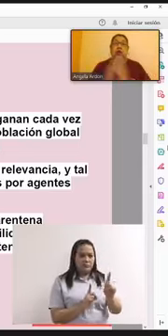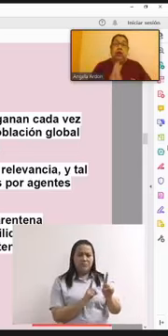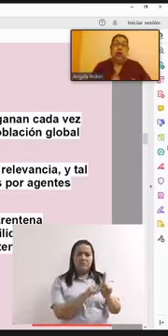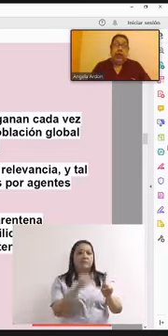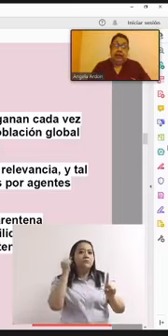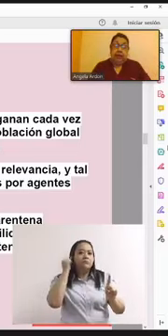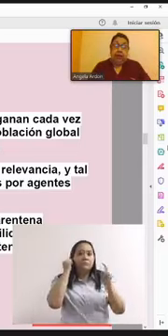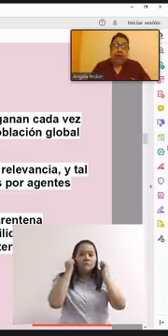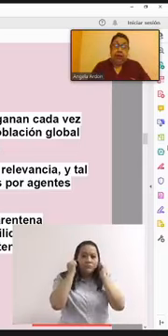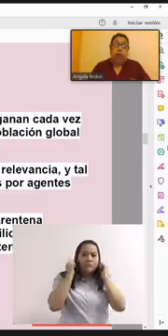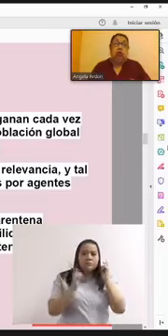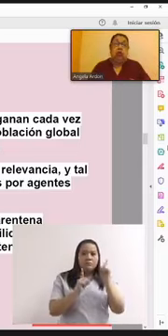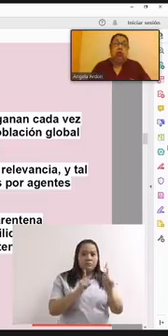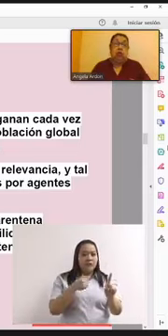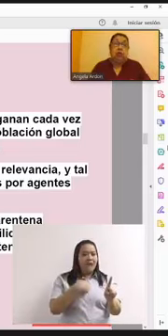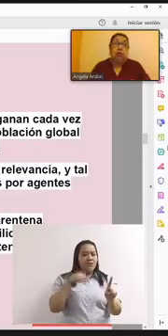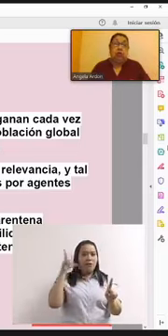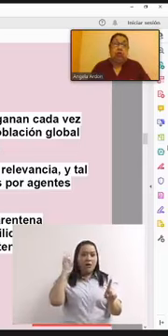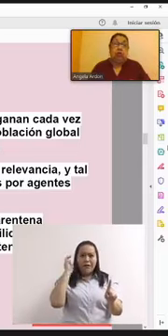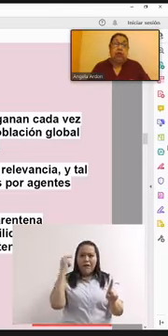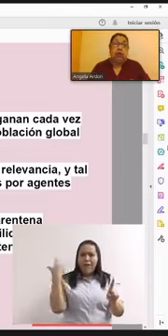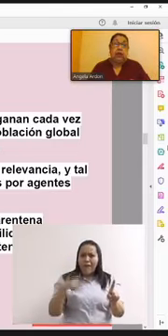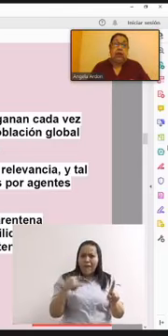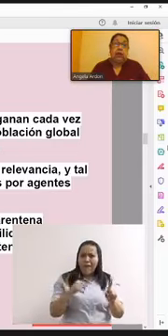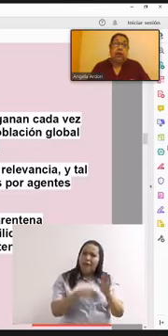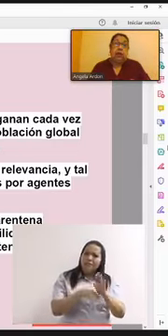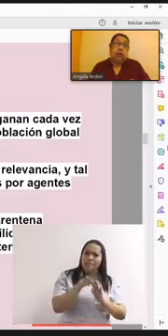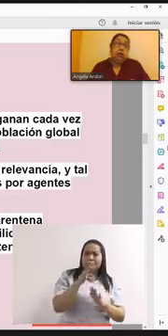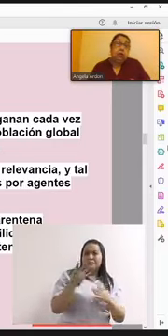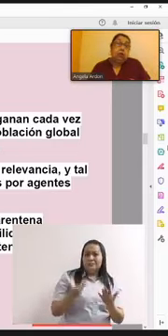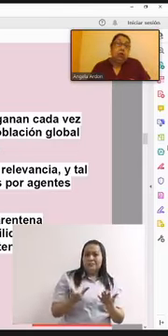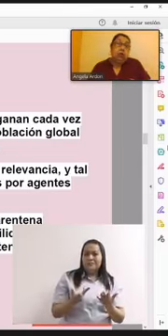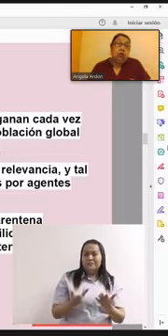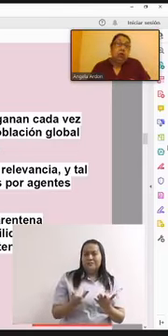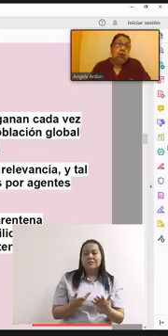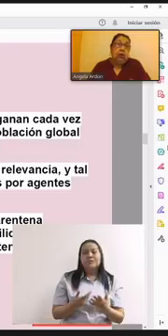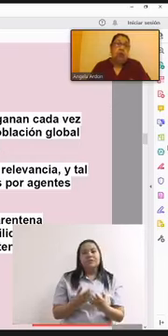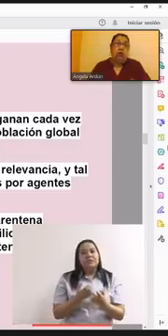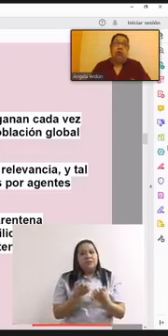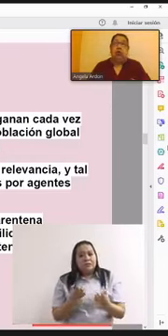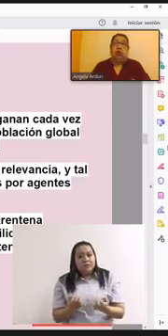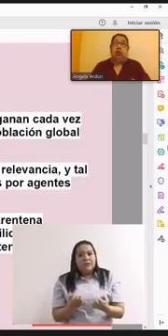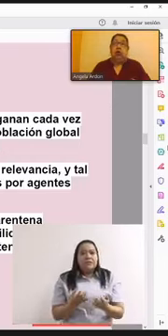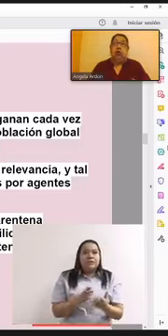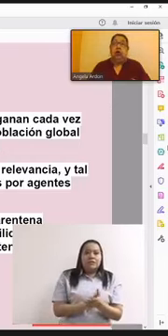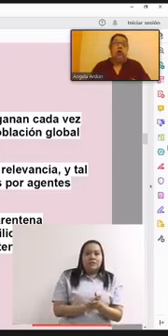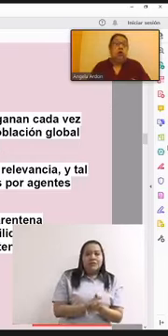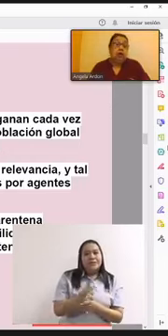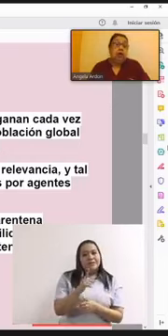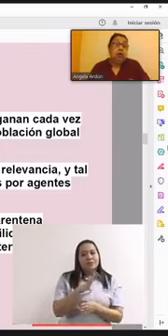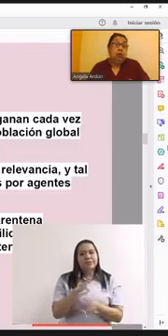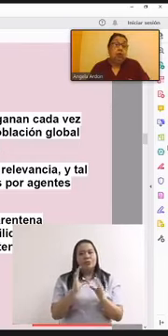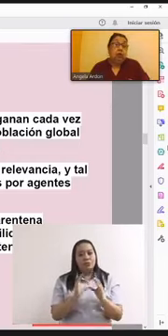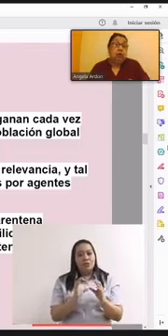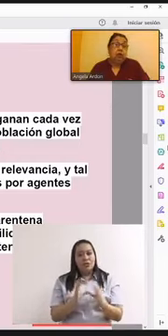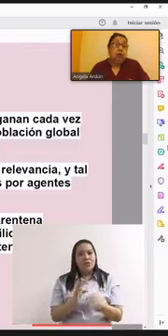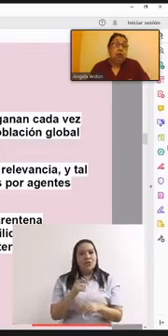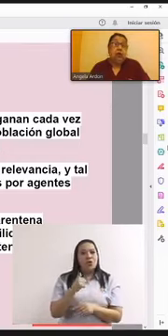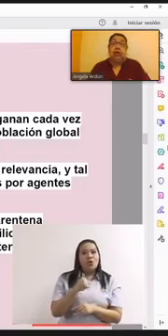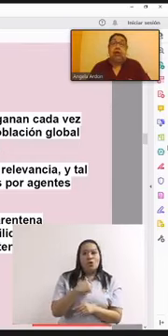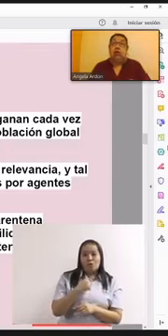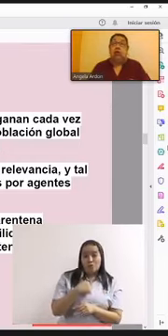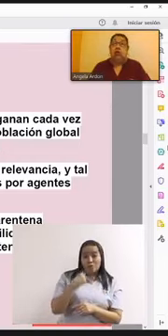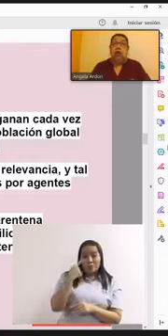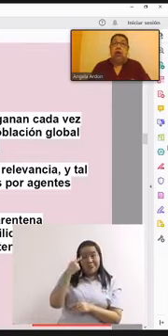control. Aquí en mi país hubo un control de música sonora, pero solo quedó en eso, en control. Yo trabajé mucho en los medios